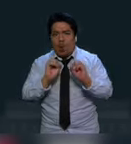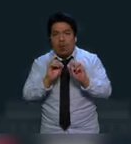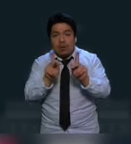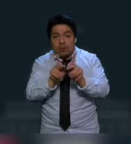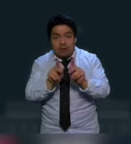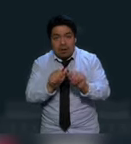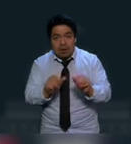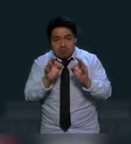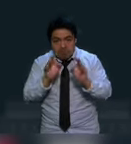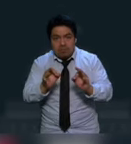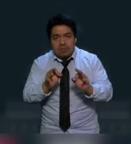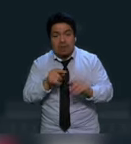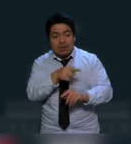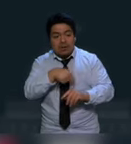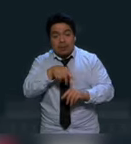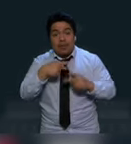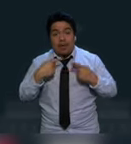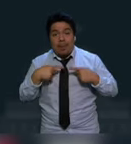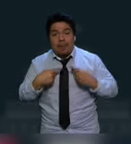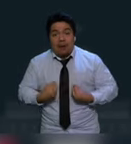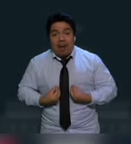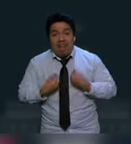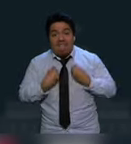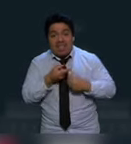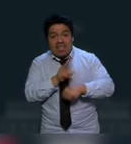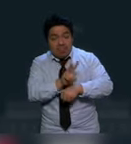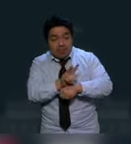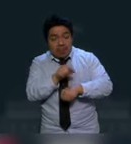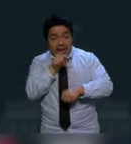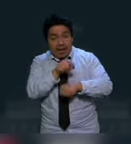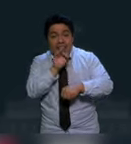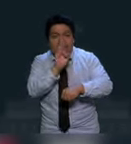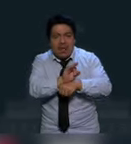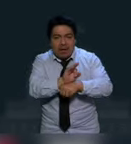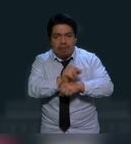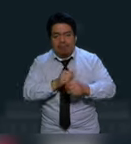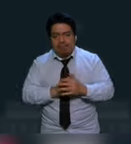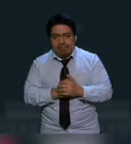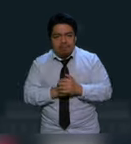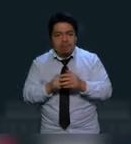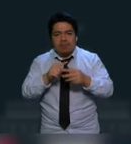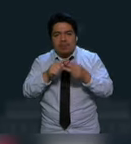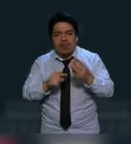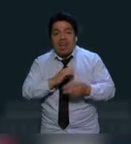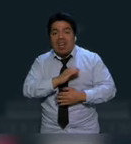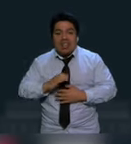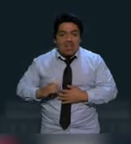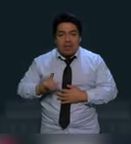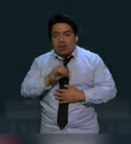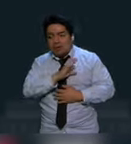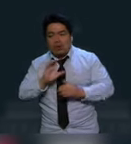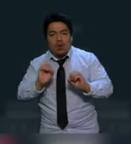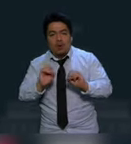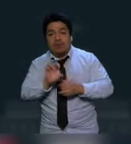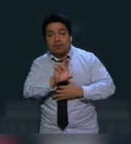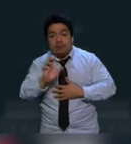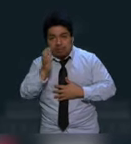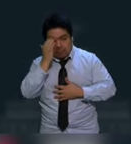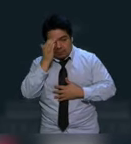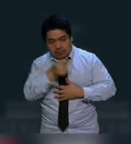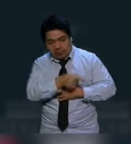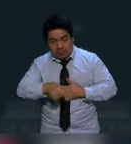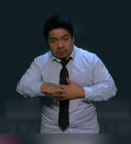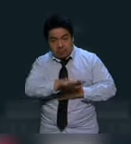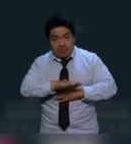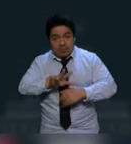y proteger las vidas de las y los venezolanos. Sin cargarse por ninguno de los candidatos, reconociendo la capacidad de agencia del pueblo